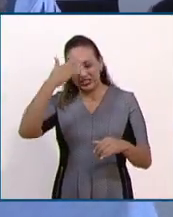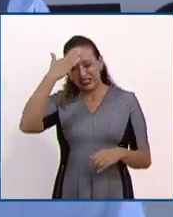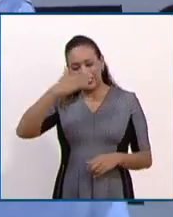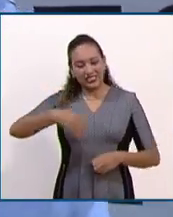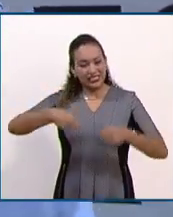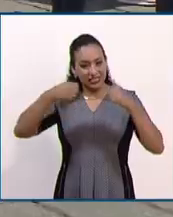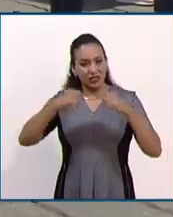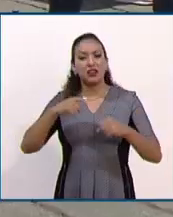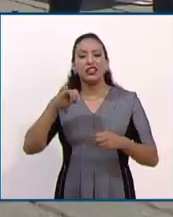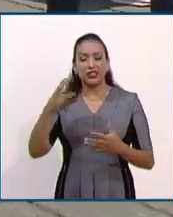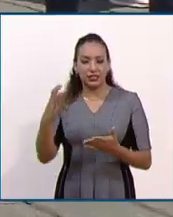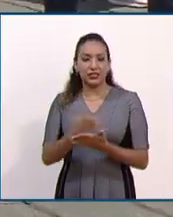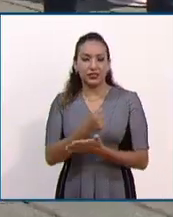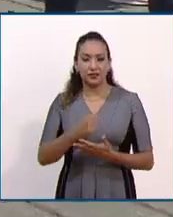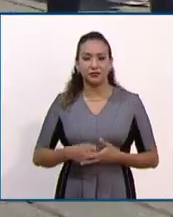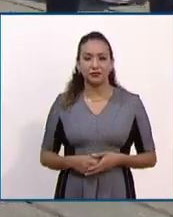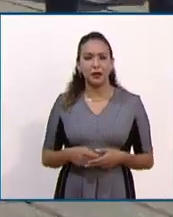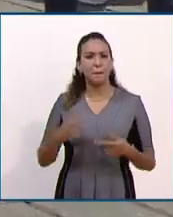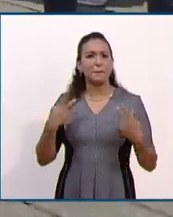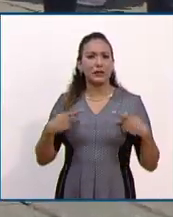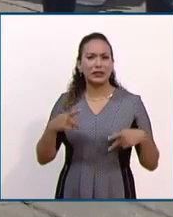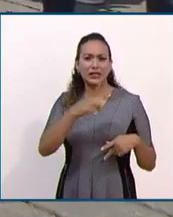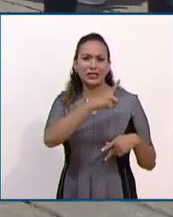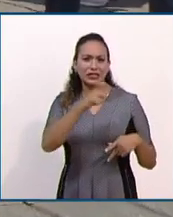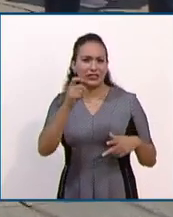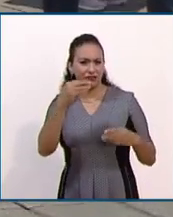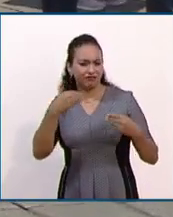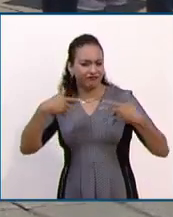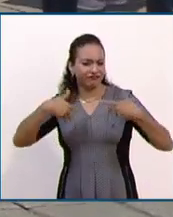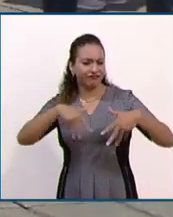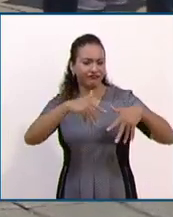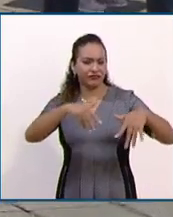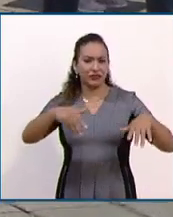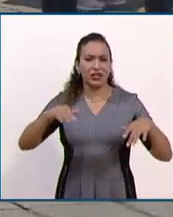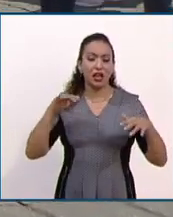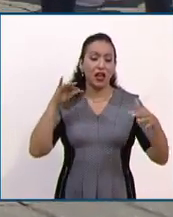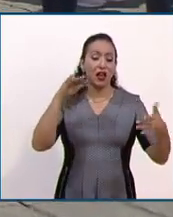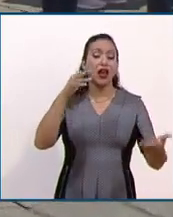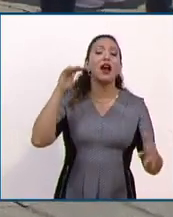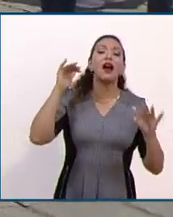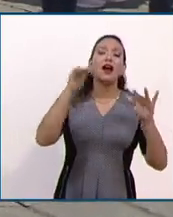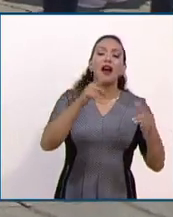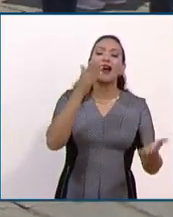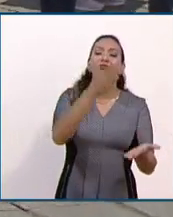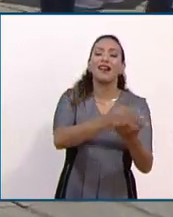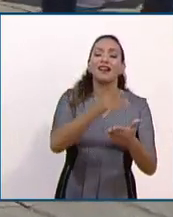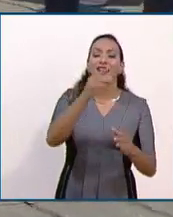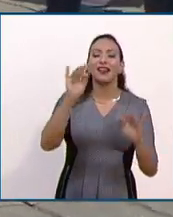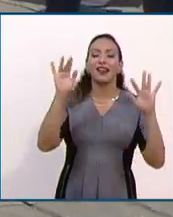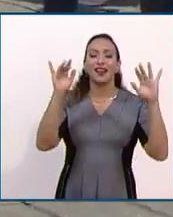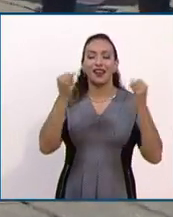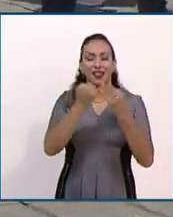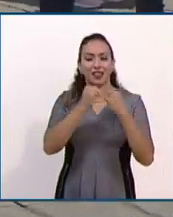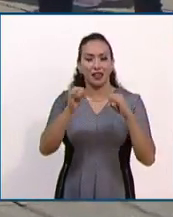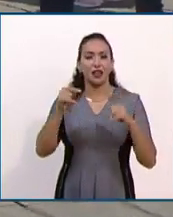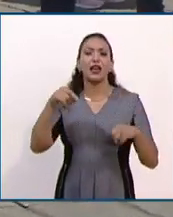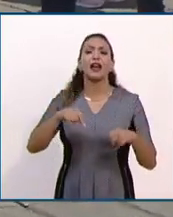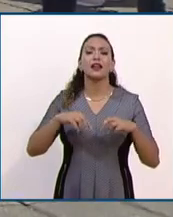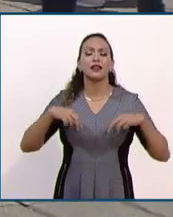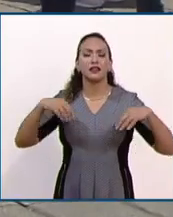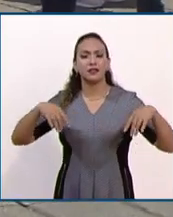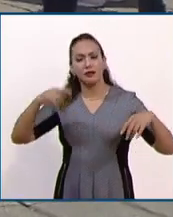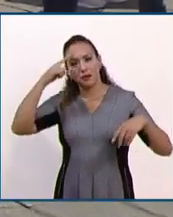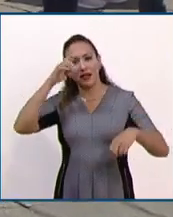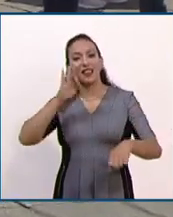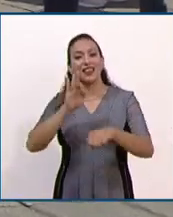van a ganar los tres. Cientos de personas congregadas en el Ángel de la Independencia están precisamente aquí reunidas para defender la independencia